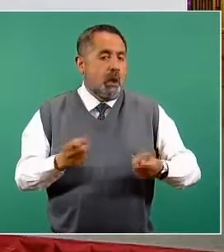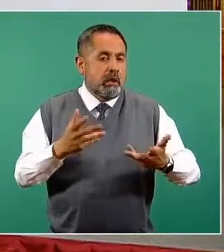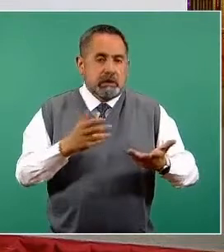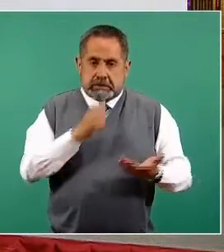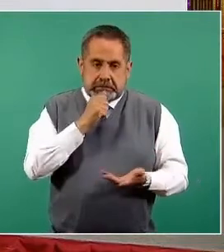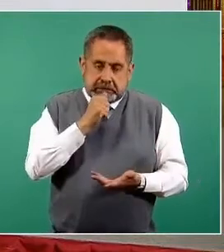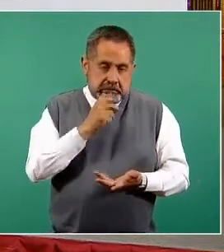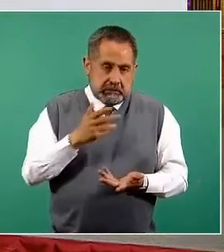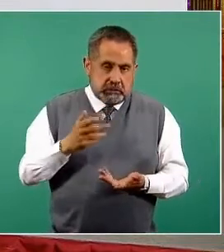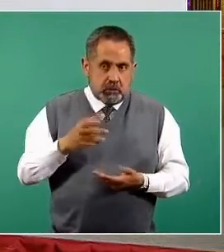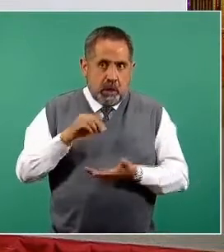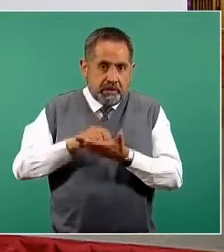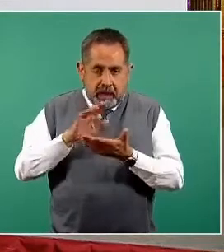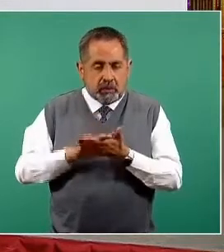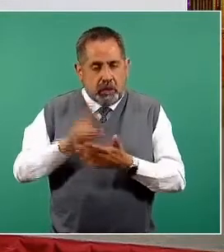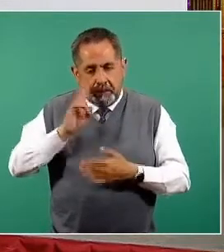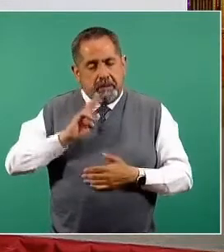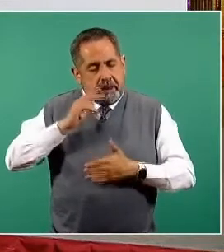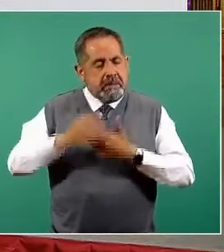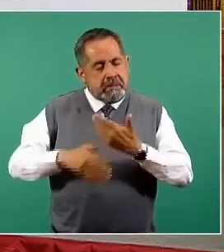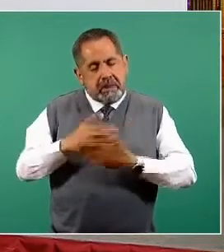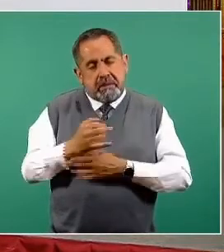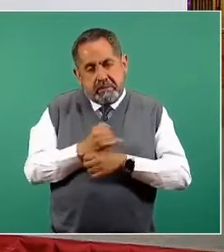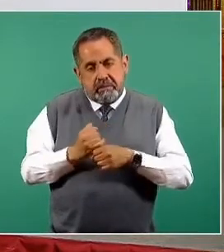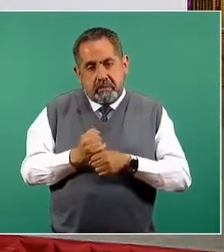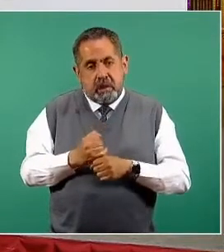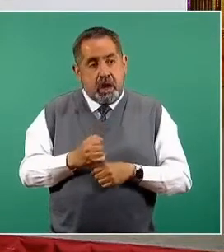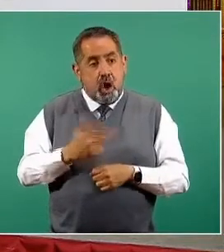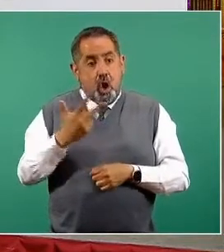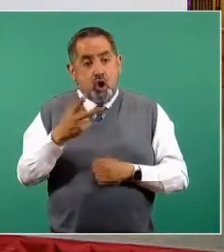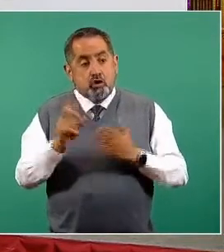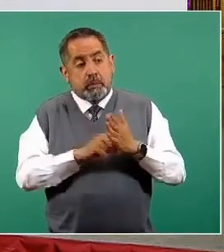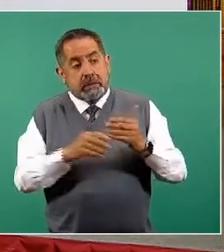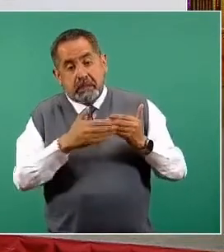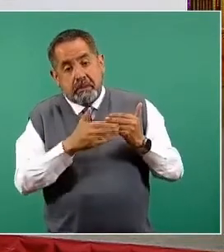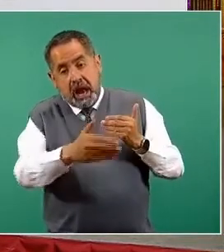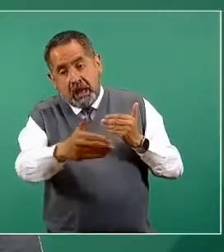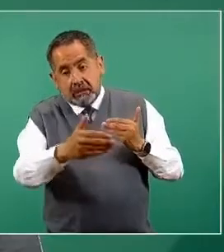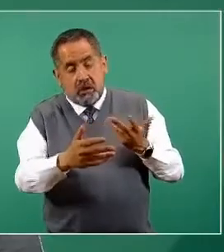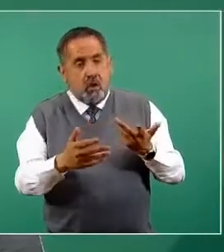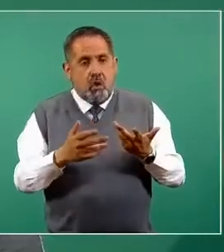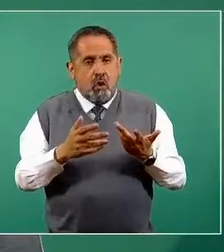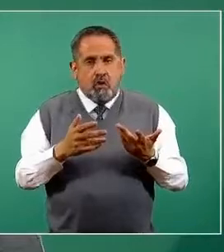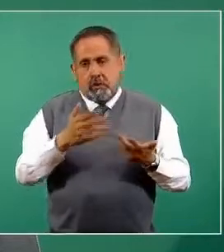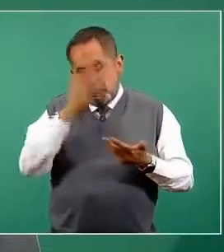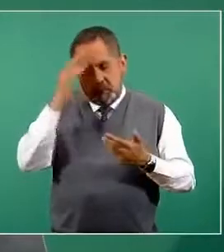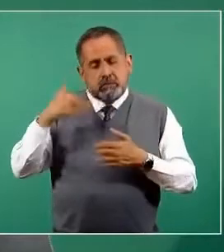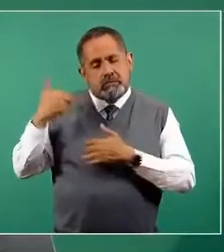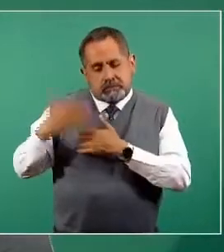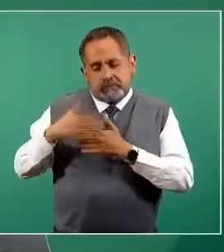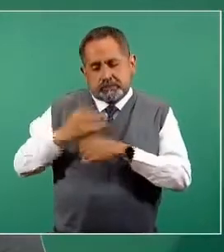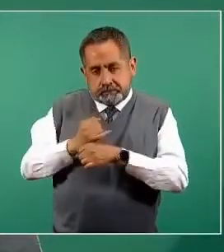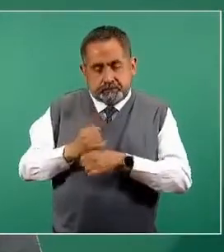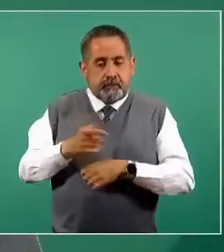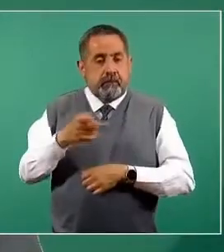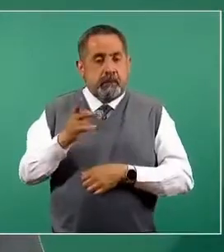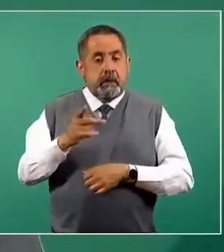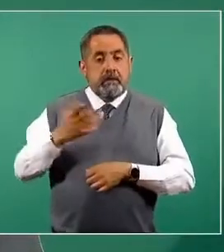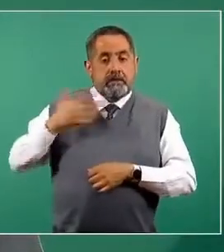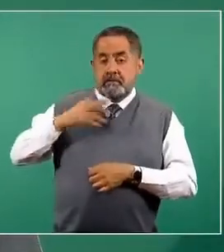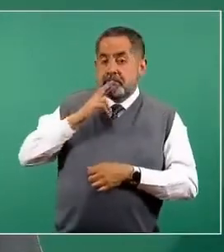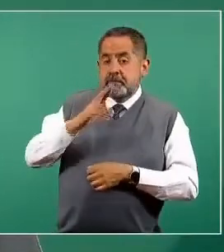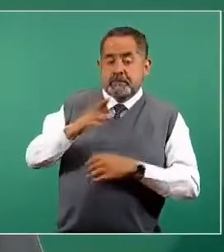una para seguir investigando si dura más de 8 meses y periódicamente se irá sabiendo. Pero regresando a la respuesta de